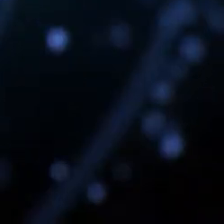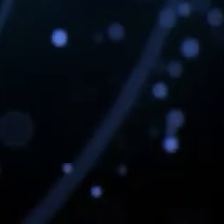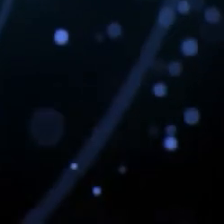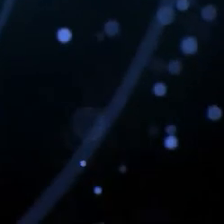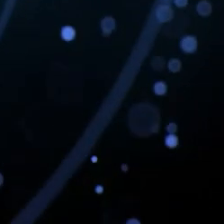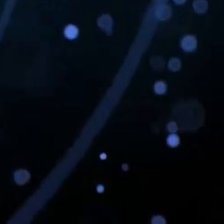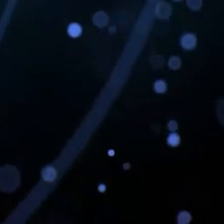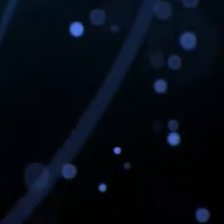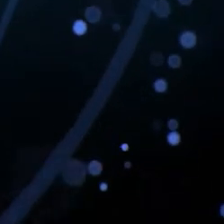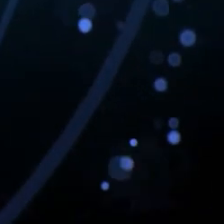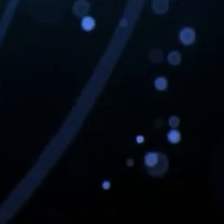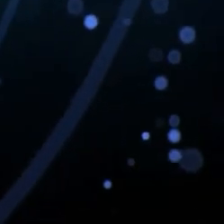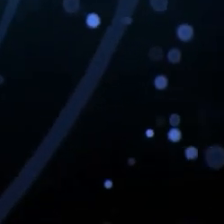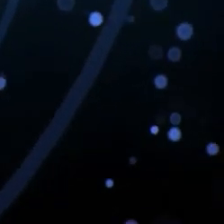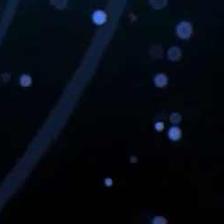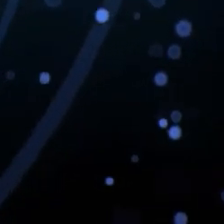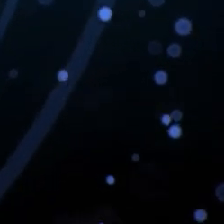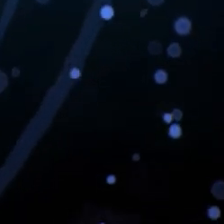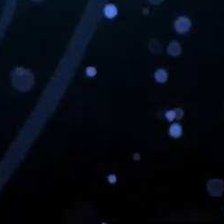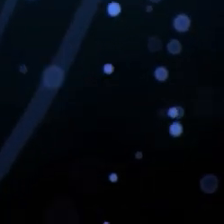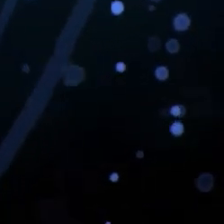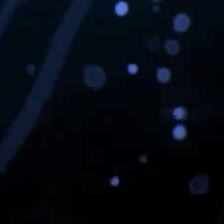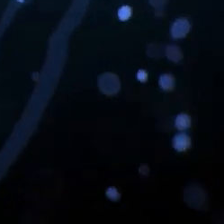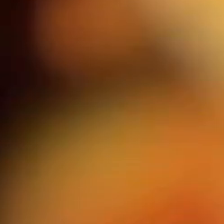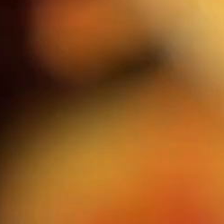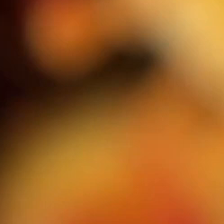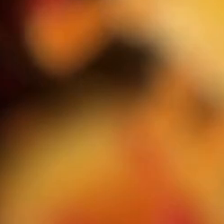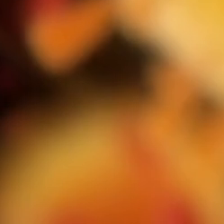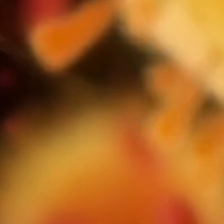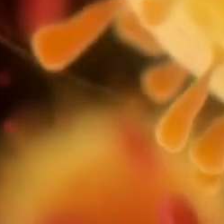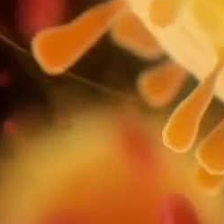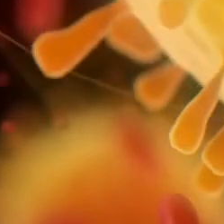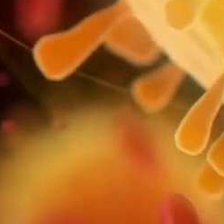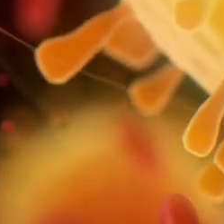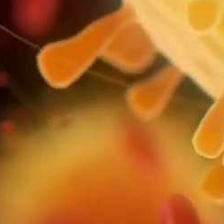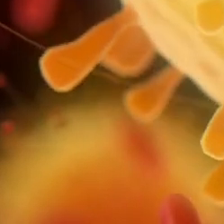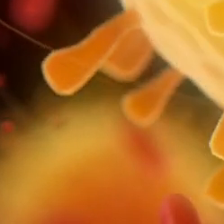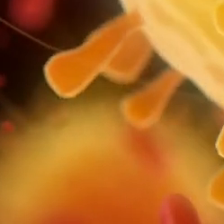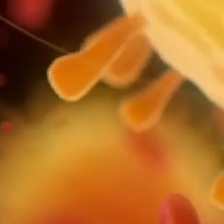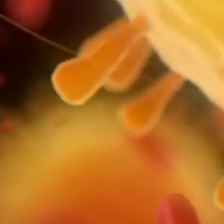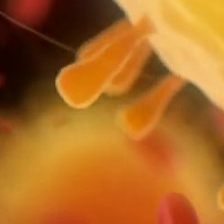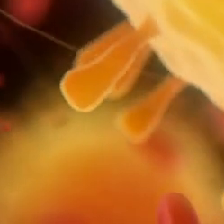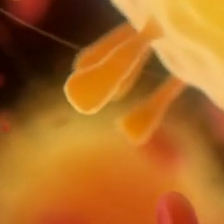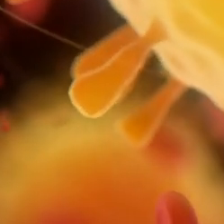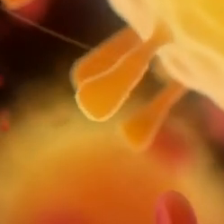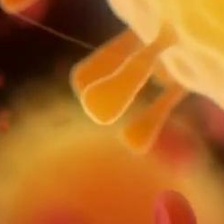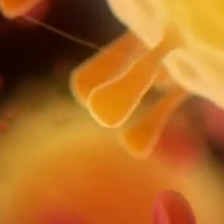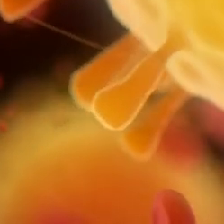Thank you.